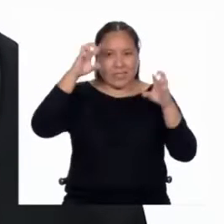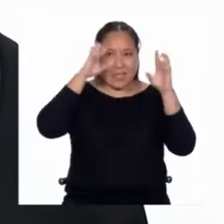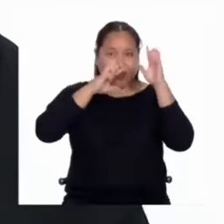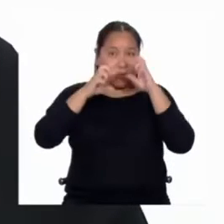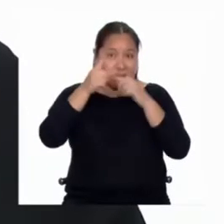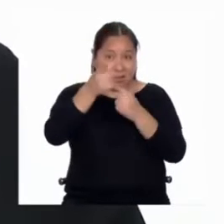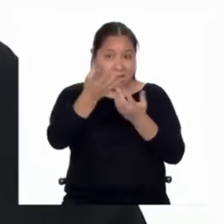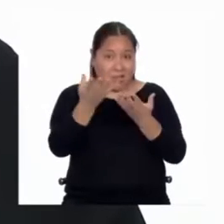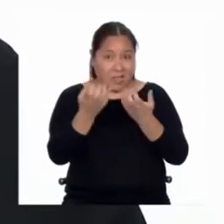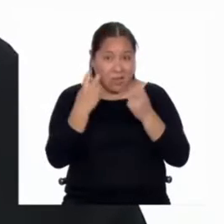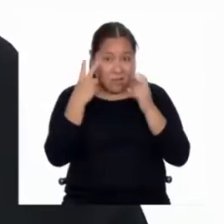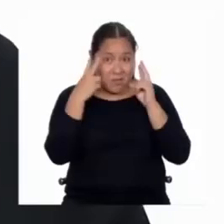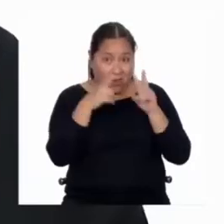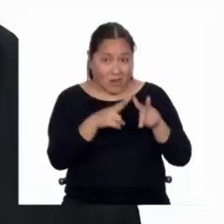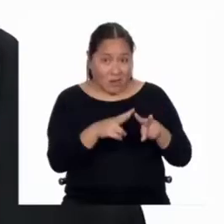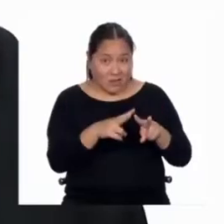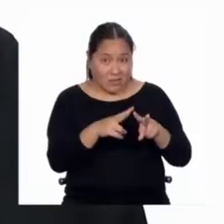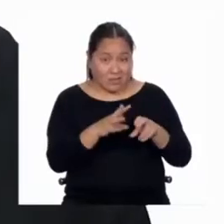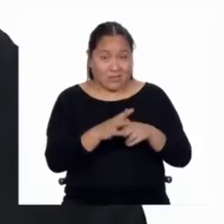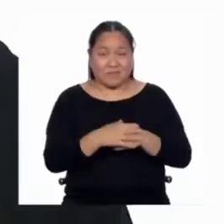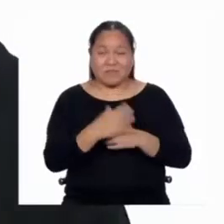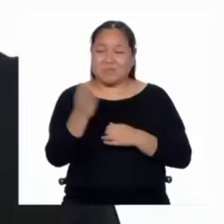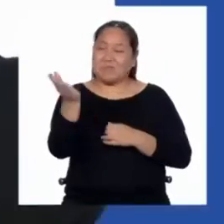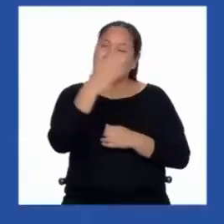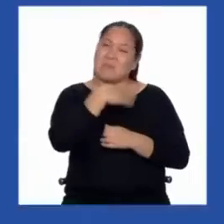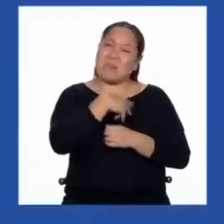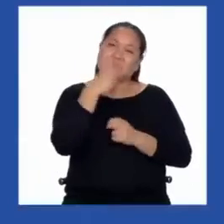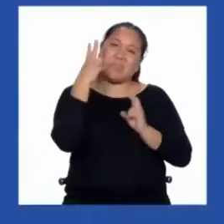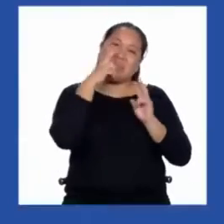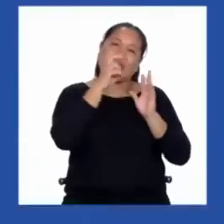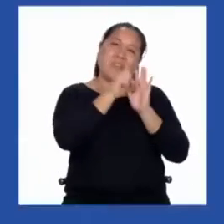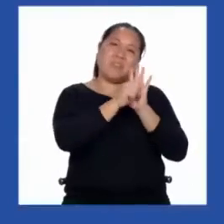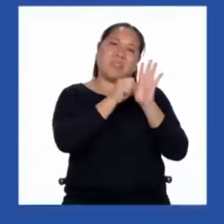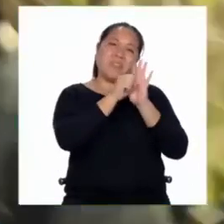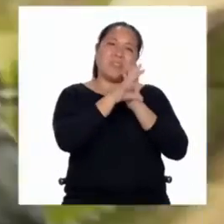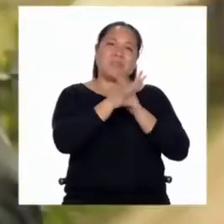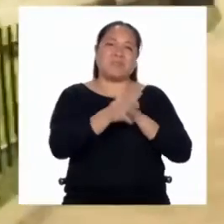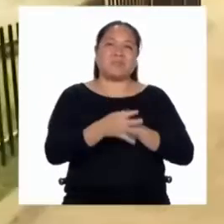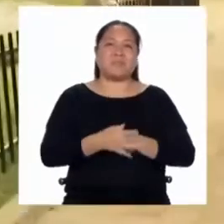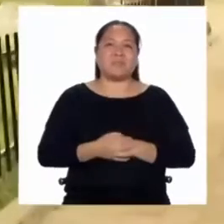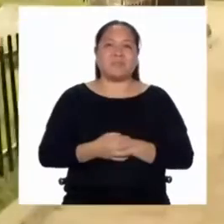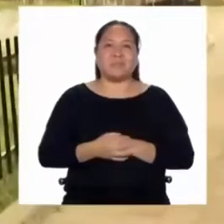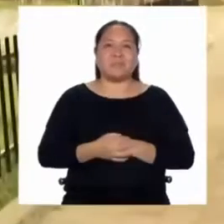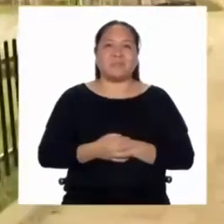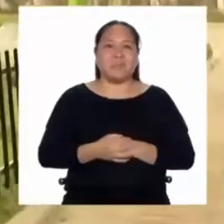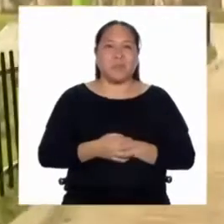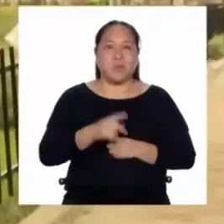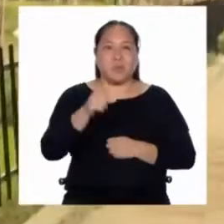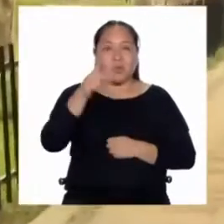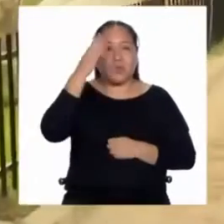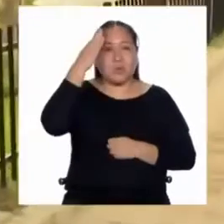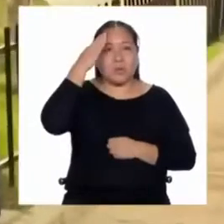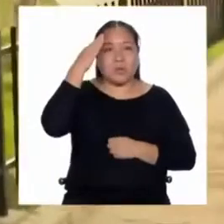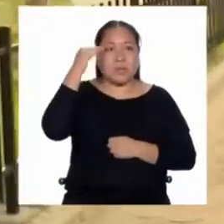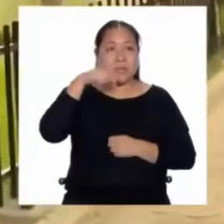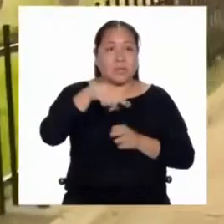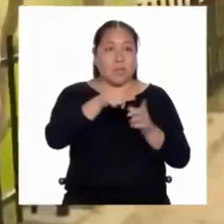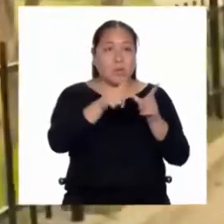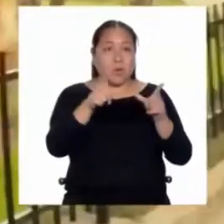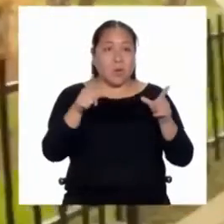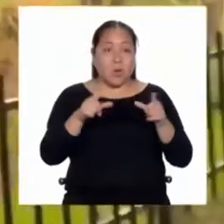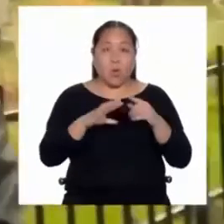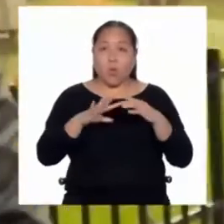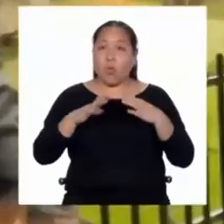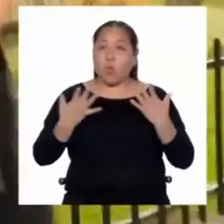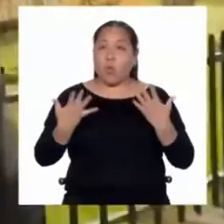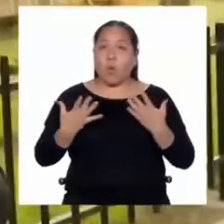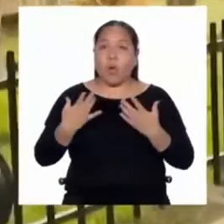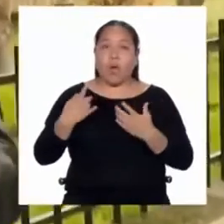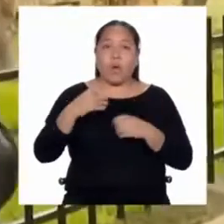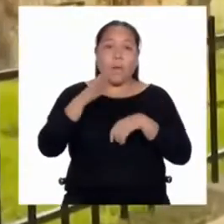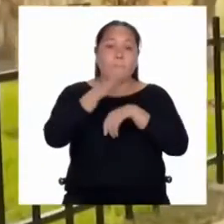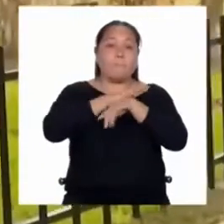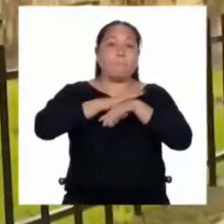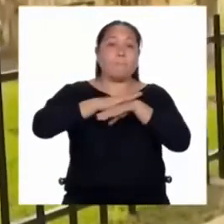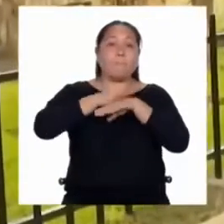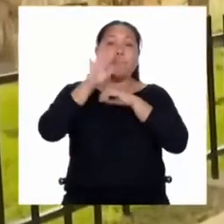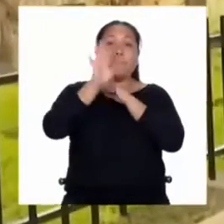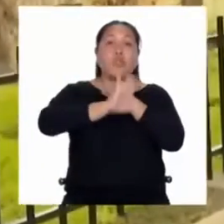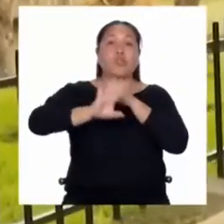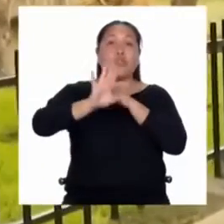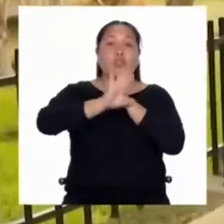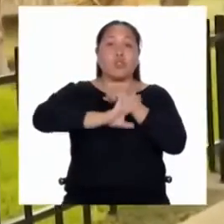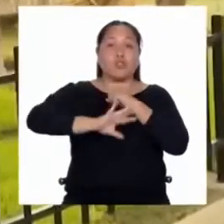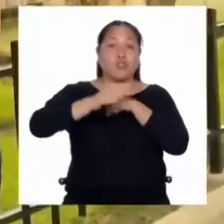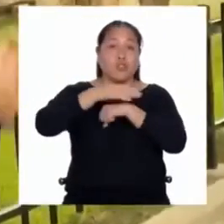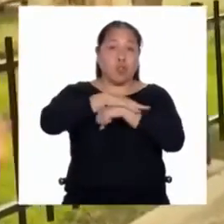¿Quieren verlo ustedes también? Vamos entonces con el video. ¿Sabías que en estas zonas donde no existe el bloqueador y hay harto